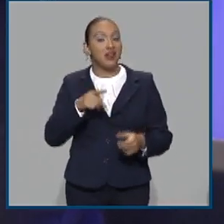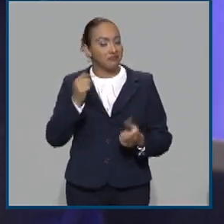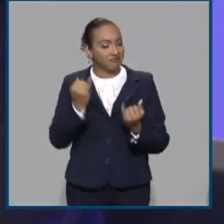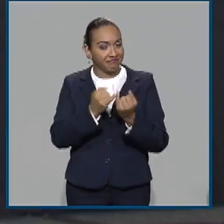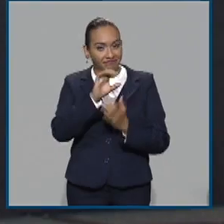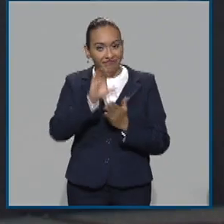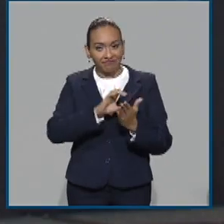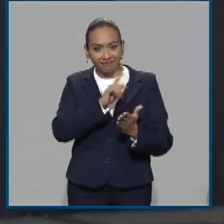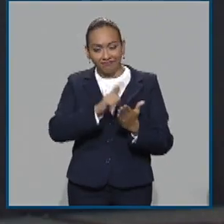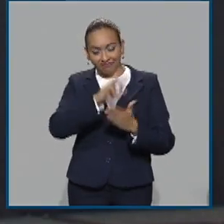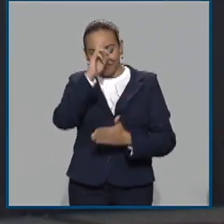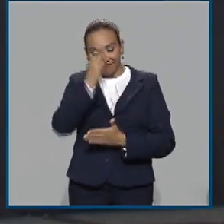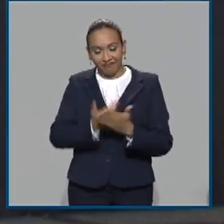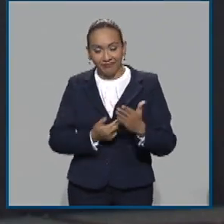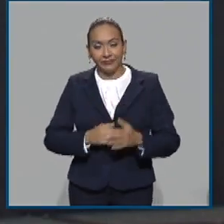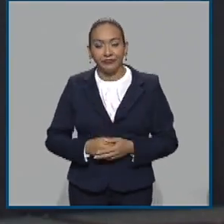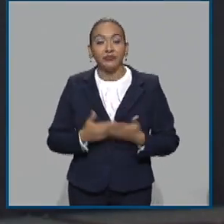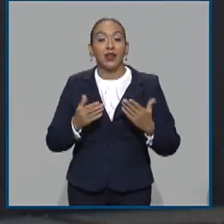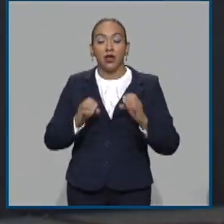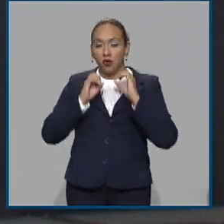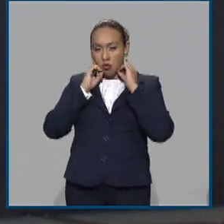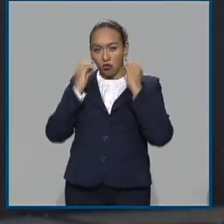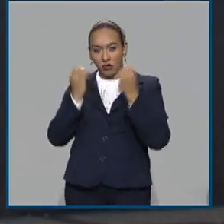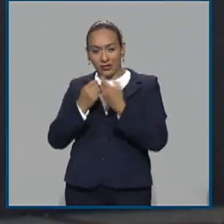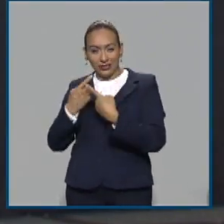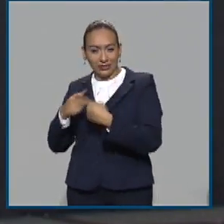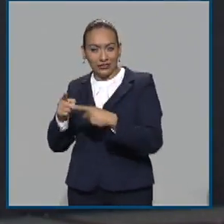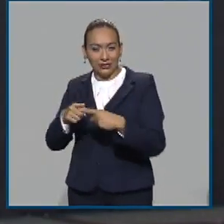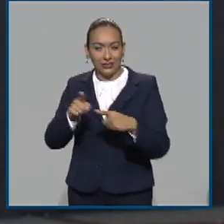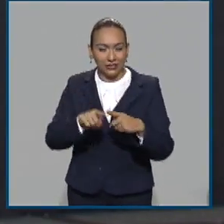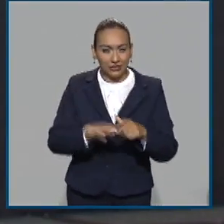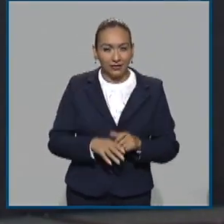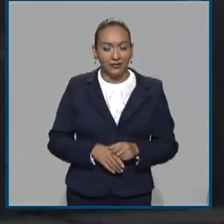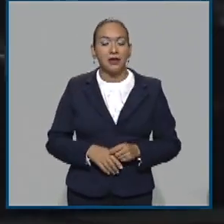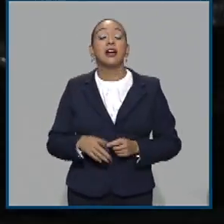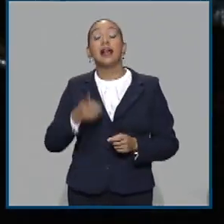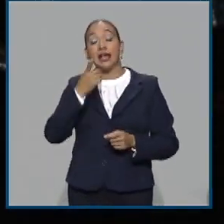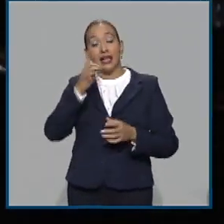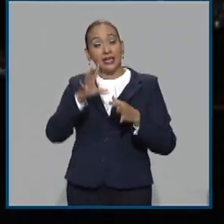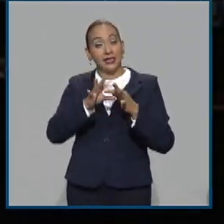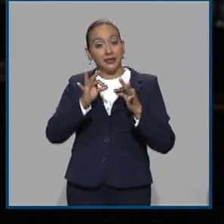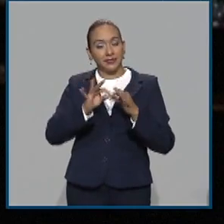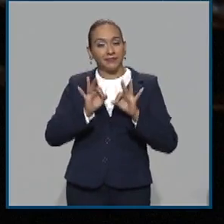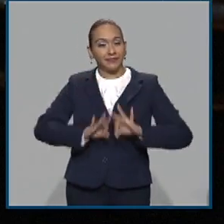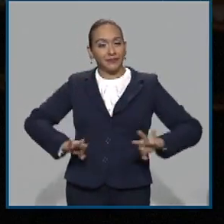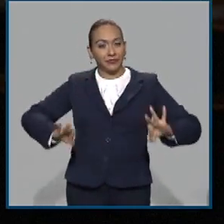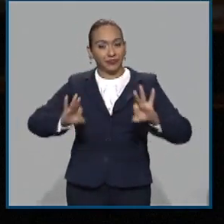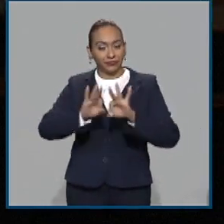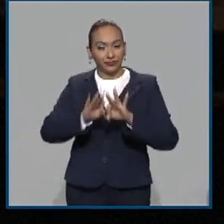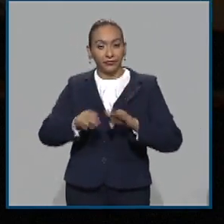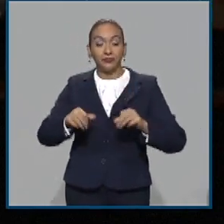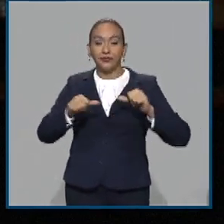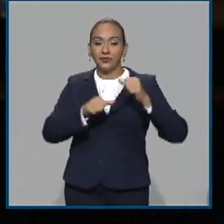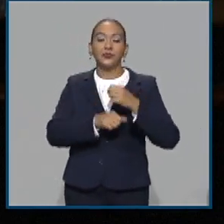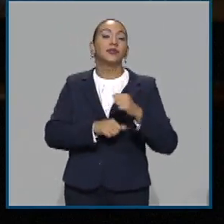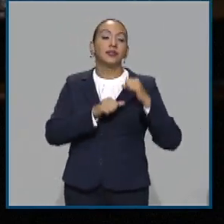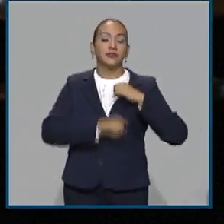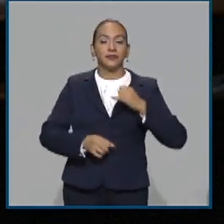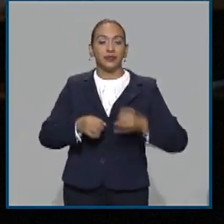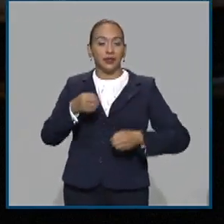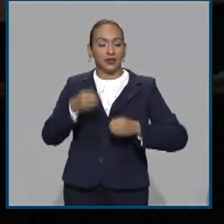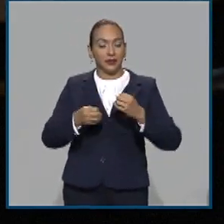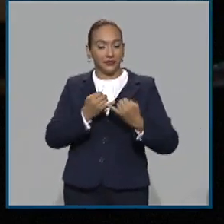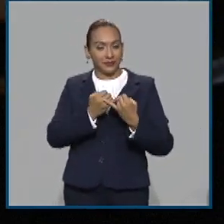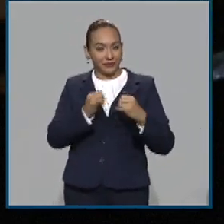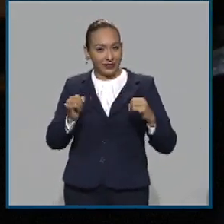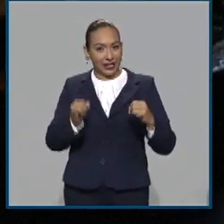división de poderes y organismos constitucionales autónomos, se destacó la importancia de mantener la autonomía del Poder Judicial de la Federación